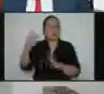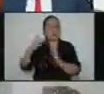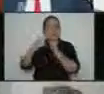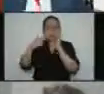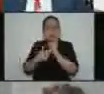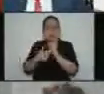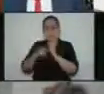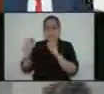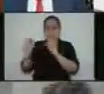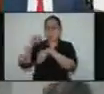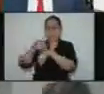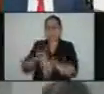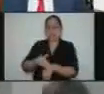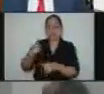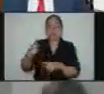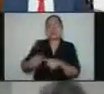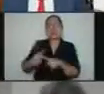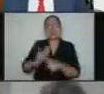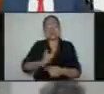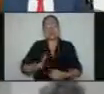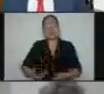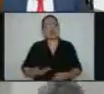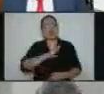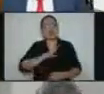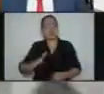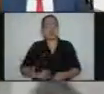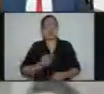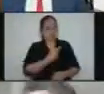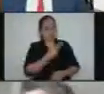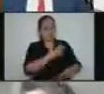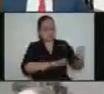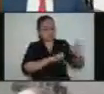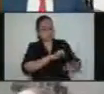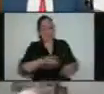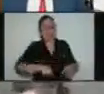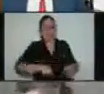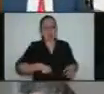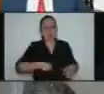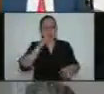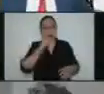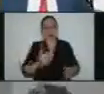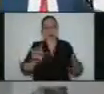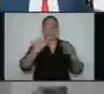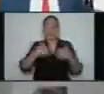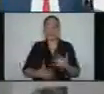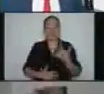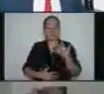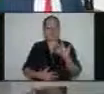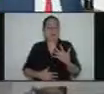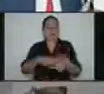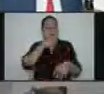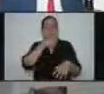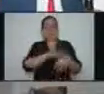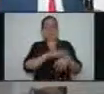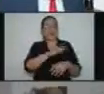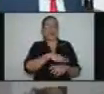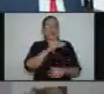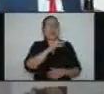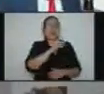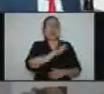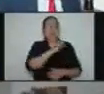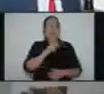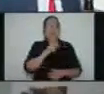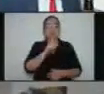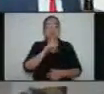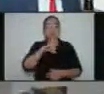la presidenta municipal. 5. Exhorto a las productoras E+ y Pocket. Se